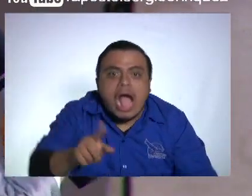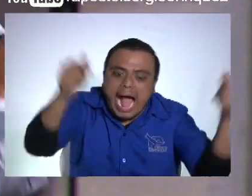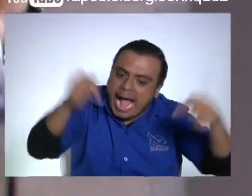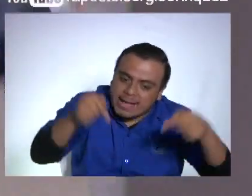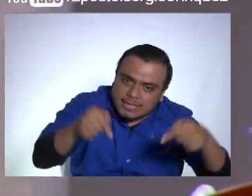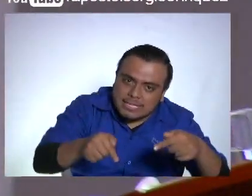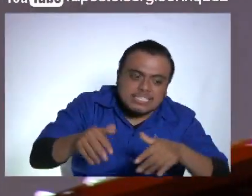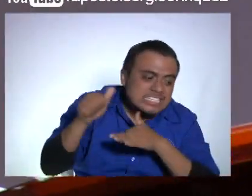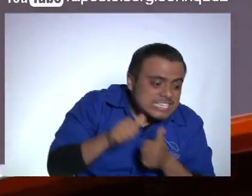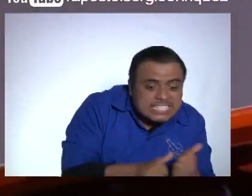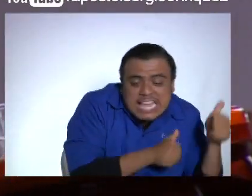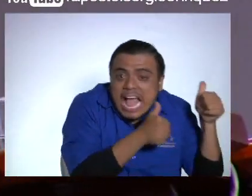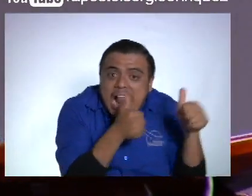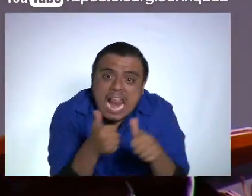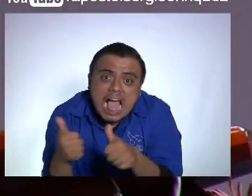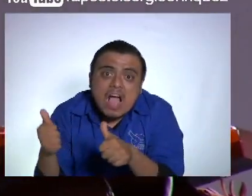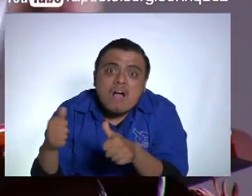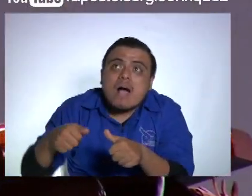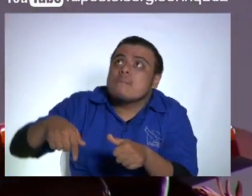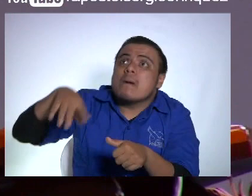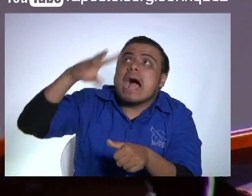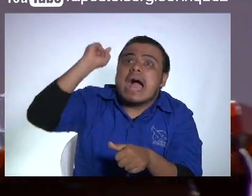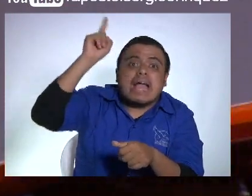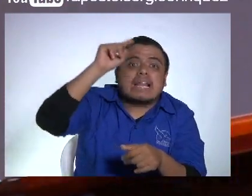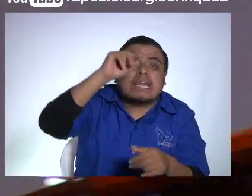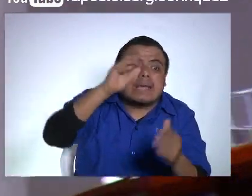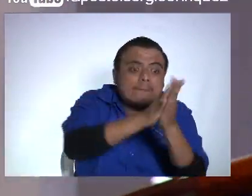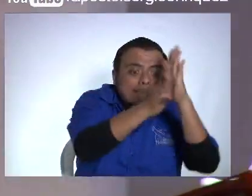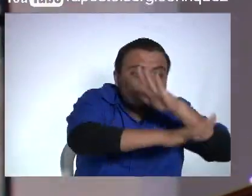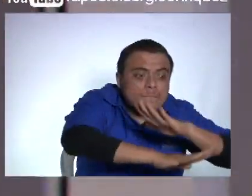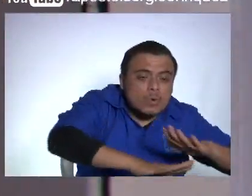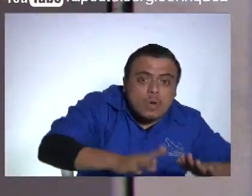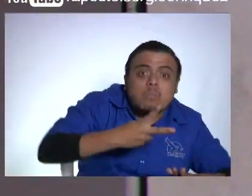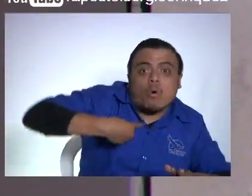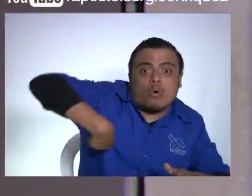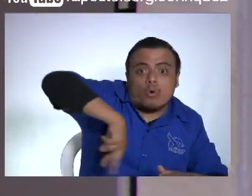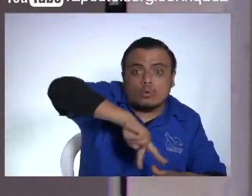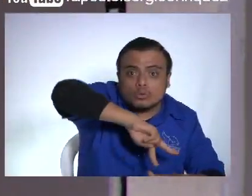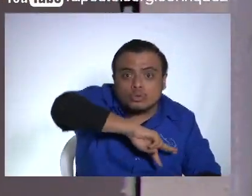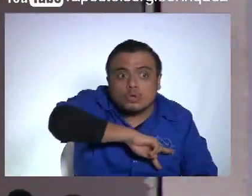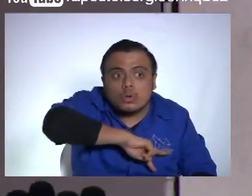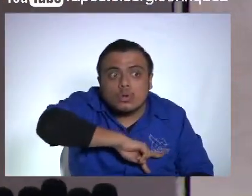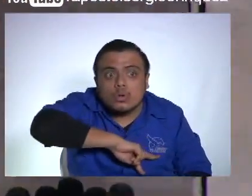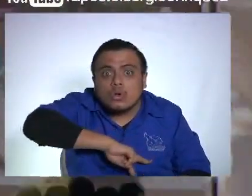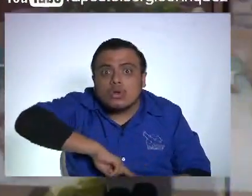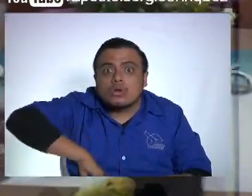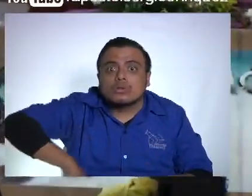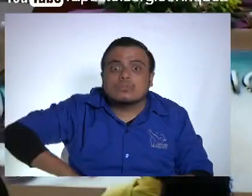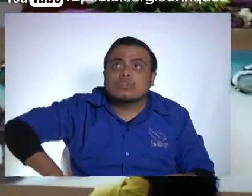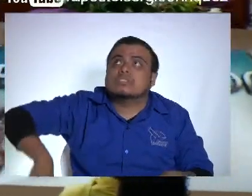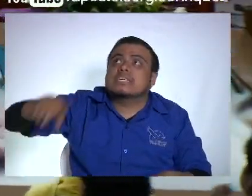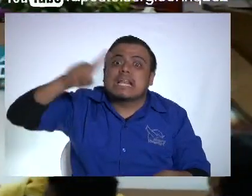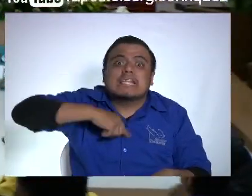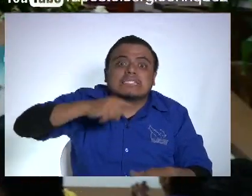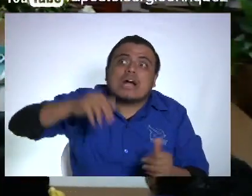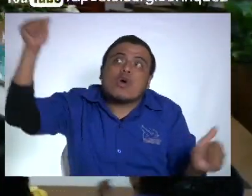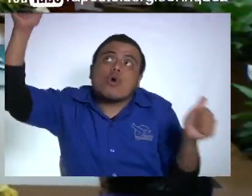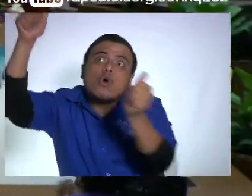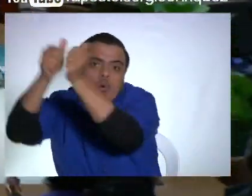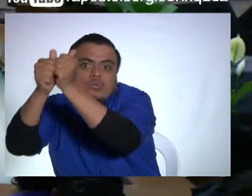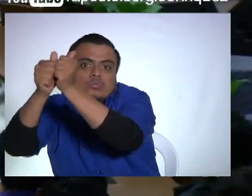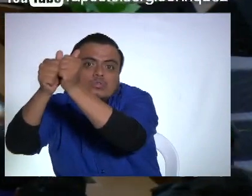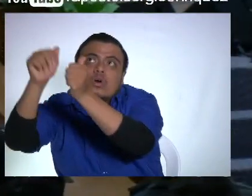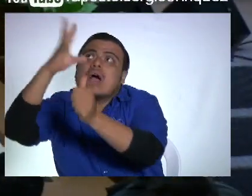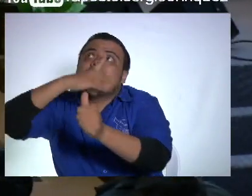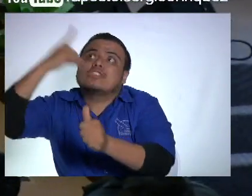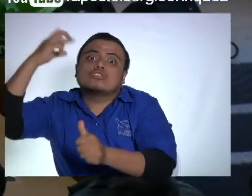alabando al que murió por nosotros en la cruz del Calvario y que se sentó a la diestra de Dios Padre.